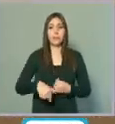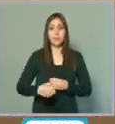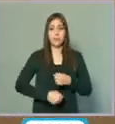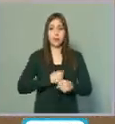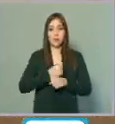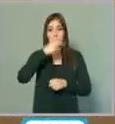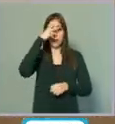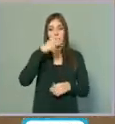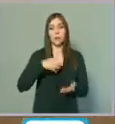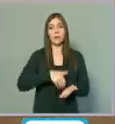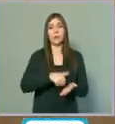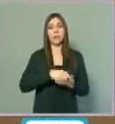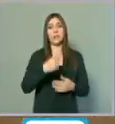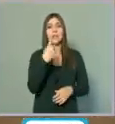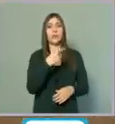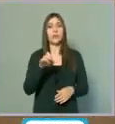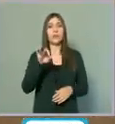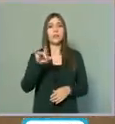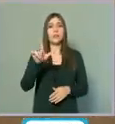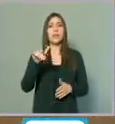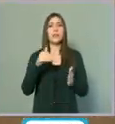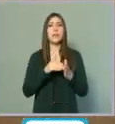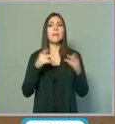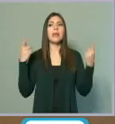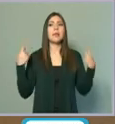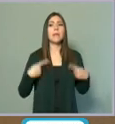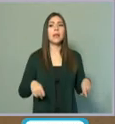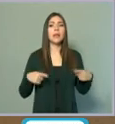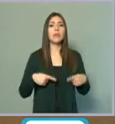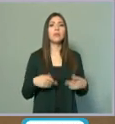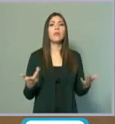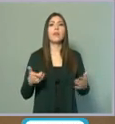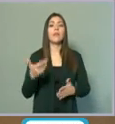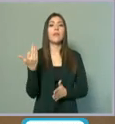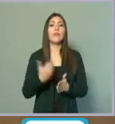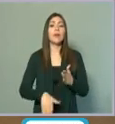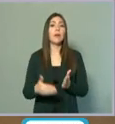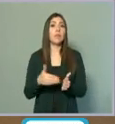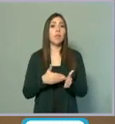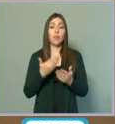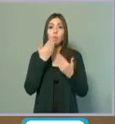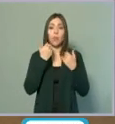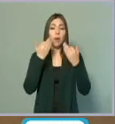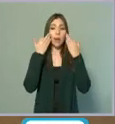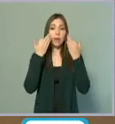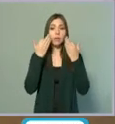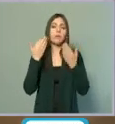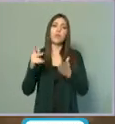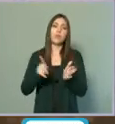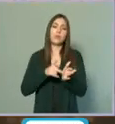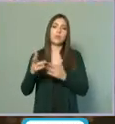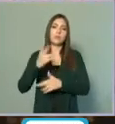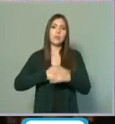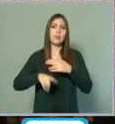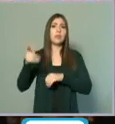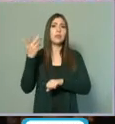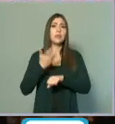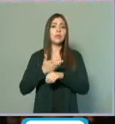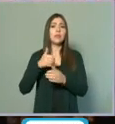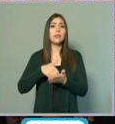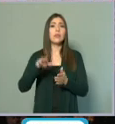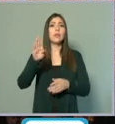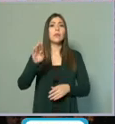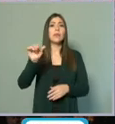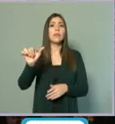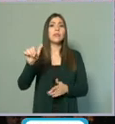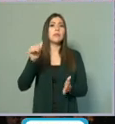deportado 147,000 personas por tema de indocumentación, cuando Estados Unidos ha deportado